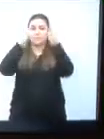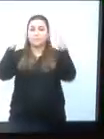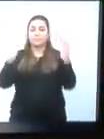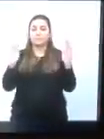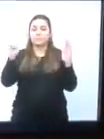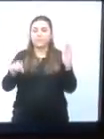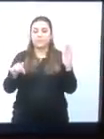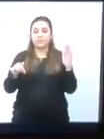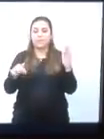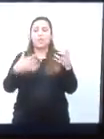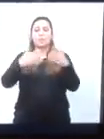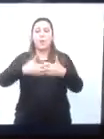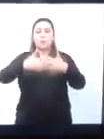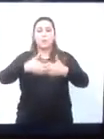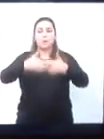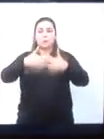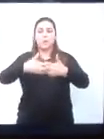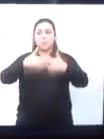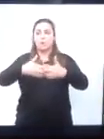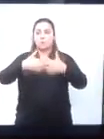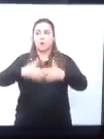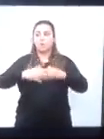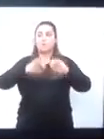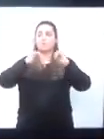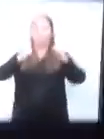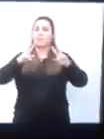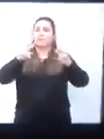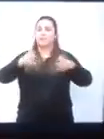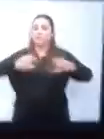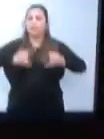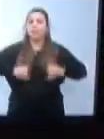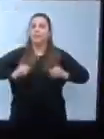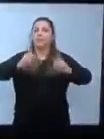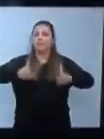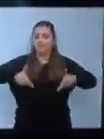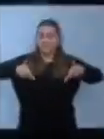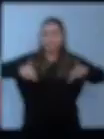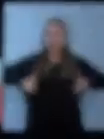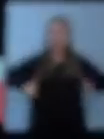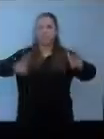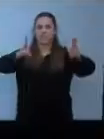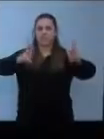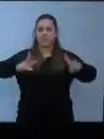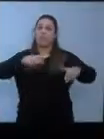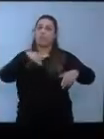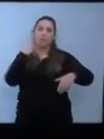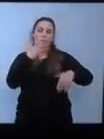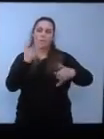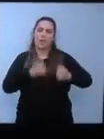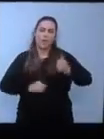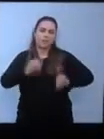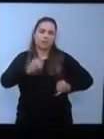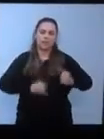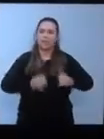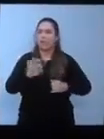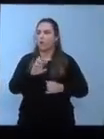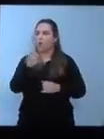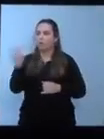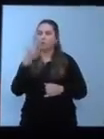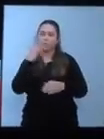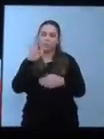esta motriz, el motor que pone en marcha el Telesilla. Ajá. Ni el Telesilla, por supuesto, ni la escuela de esquí, para ni los otros auxiliares como